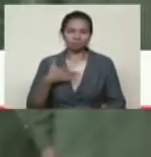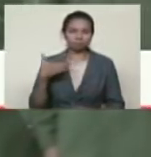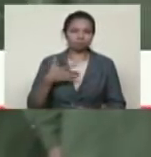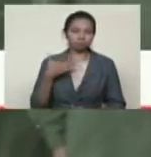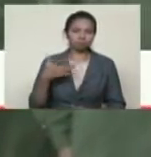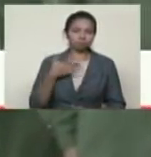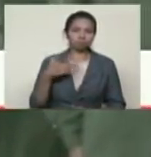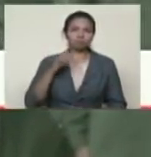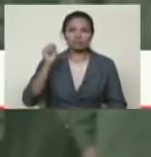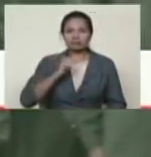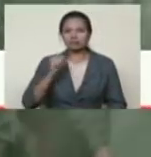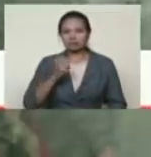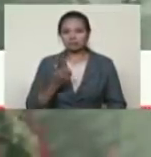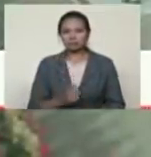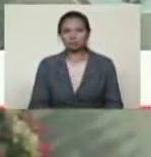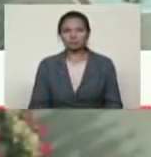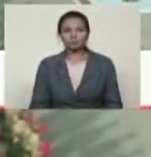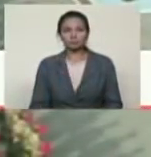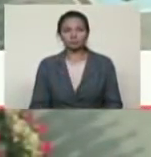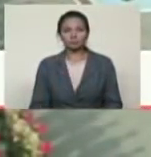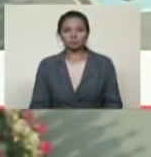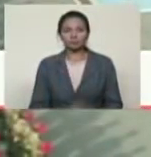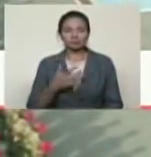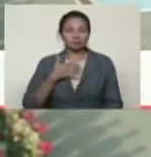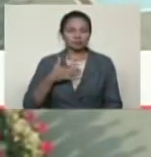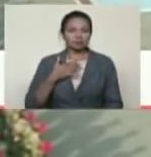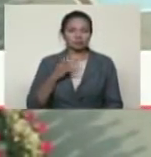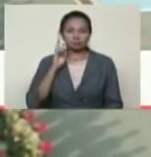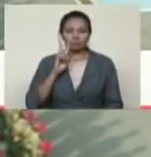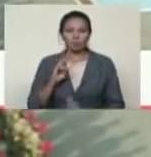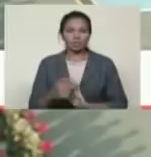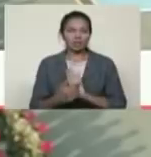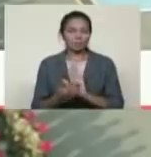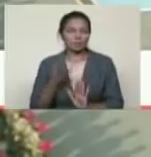sí. Ese daño a veces se expresa